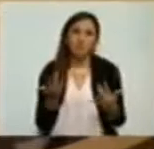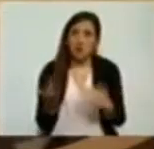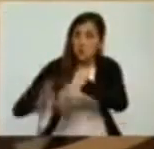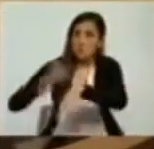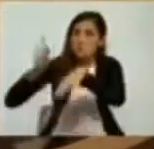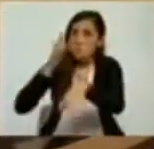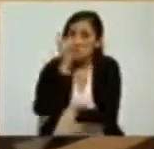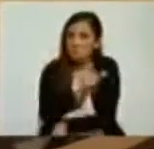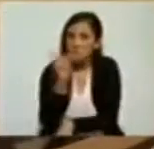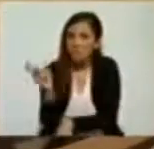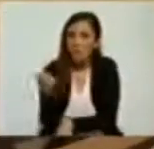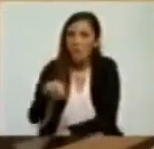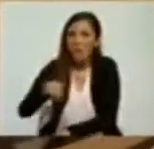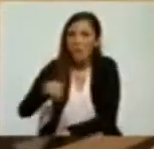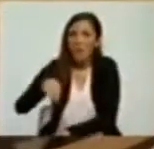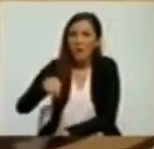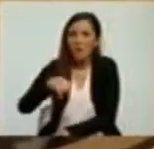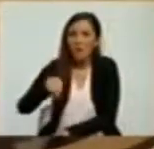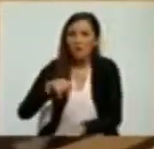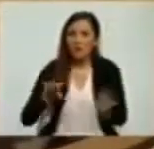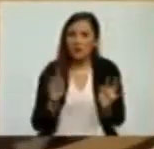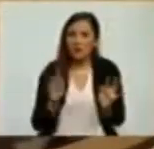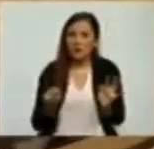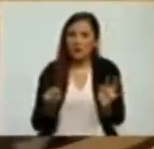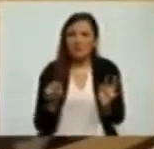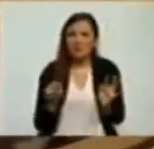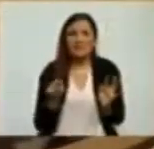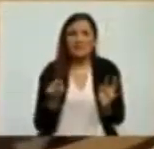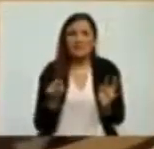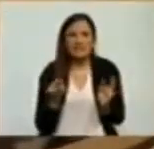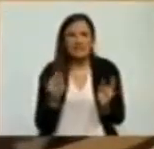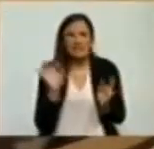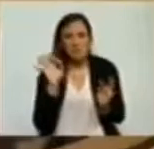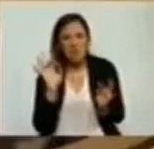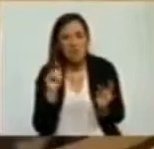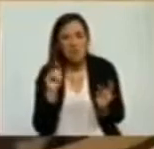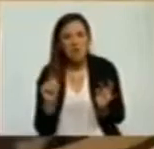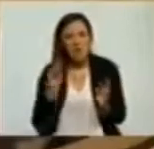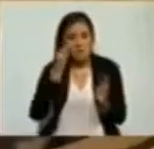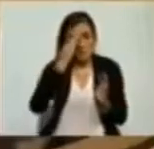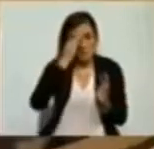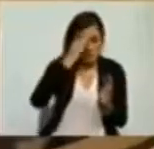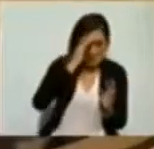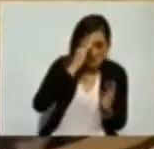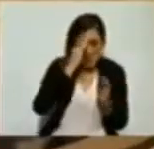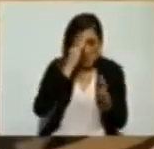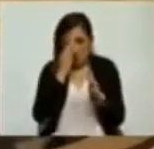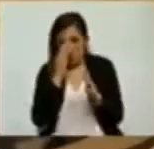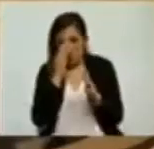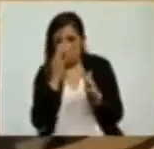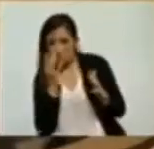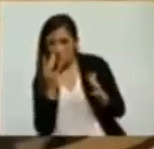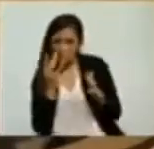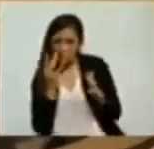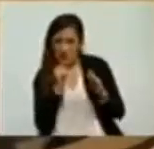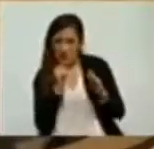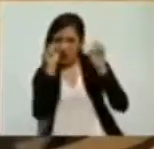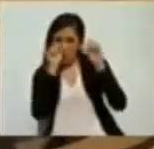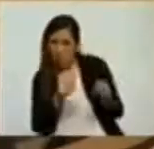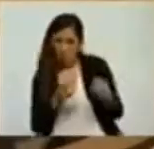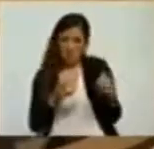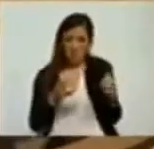siguen teniendo serias y fundadas dudas sobre la conveniencia de su aprobación